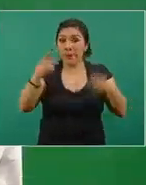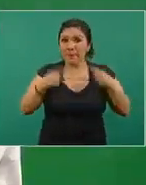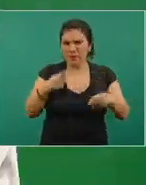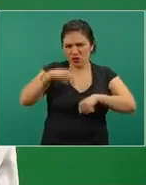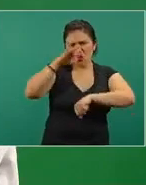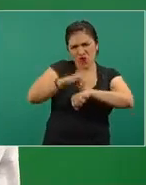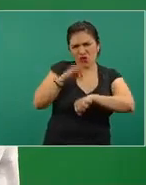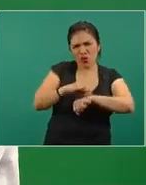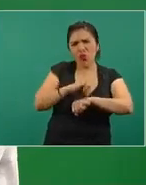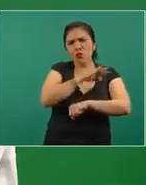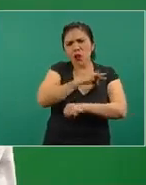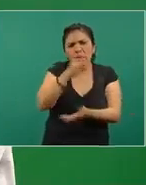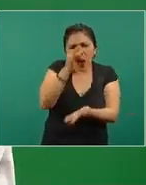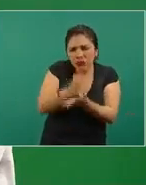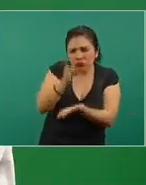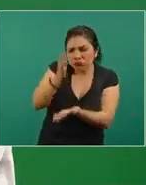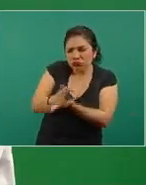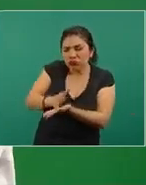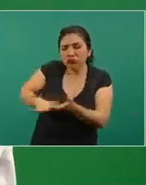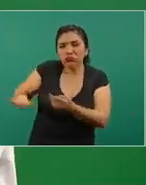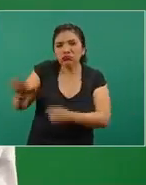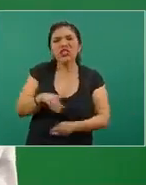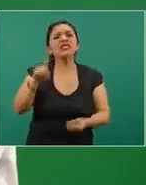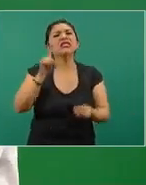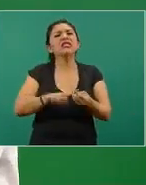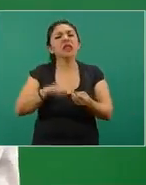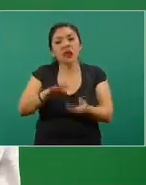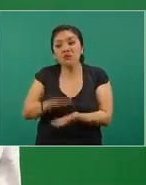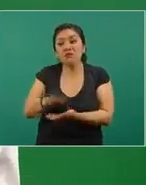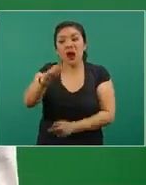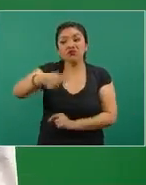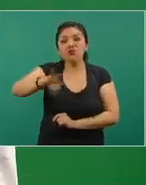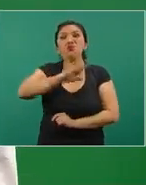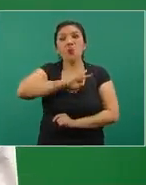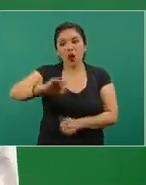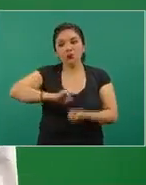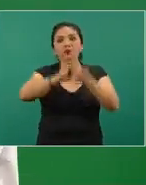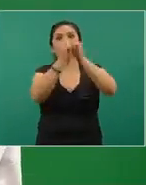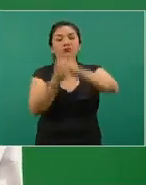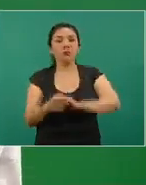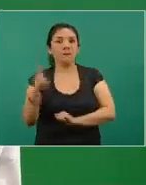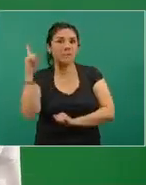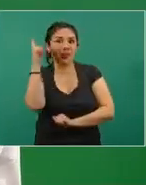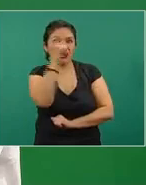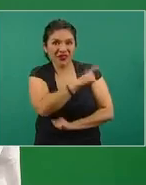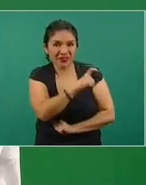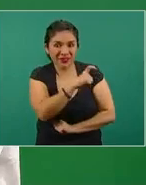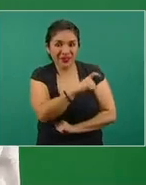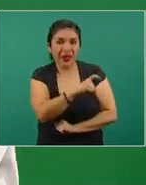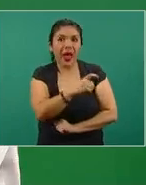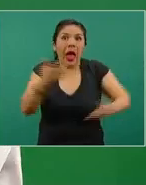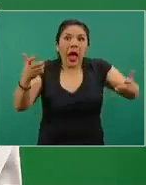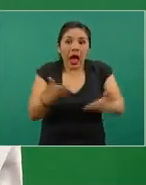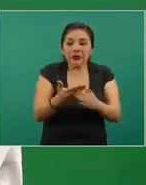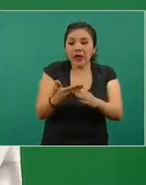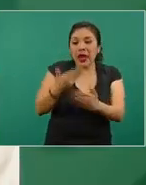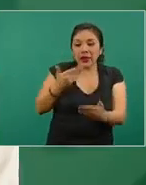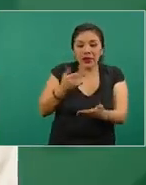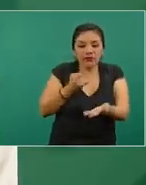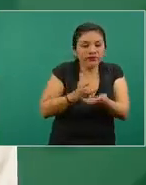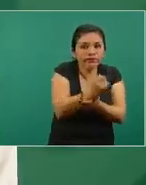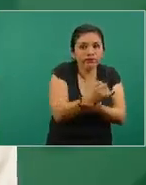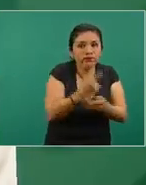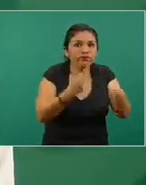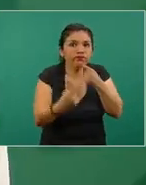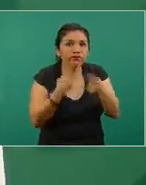médicas identificar quién tiene mayor riesgo de complicarse. Y entonces tomar decisiones. ¿Se queda